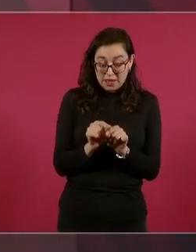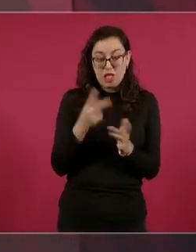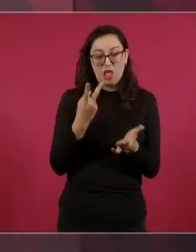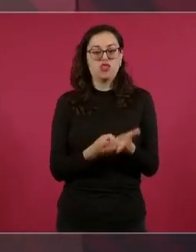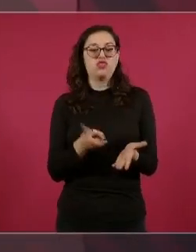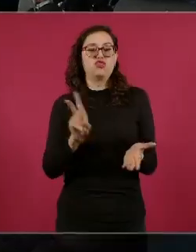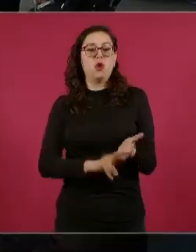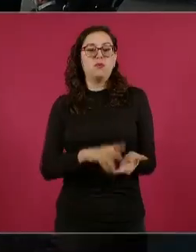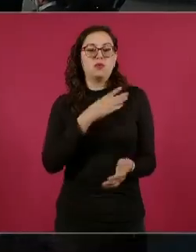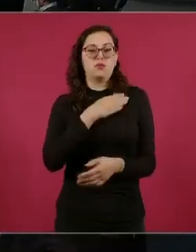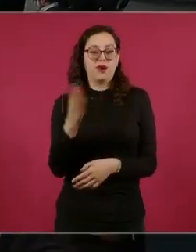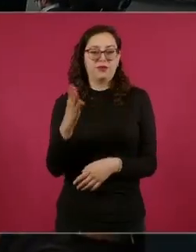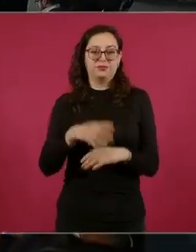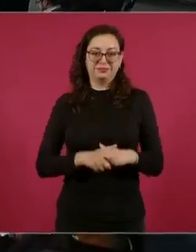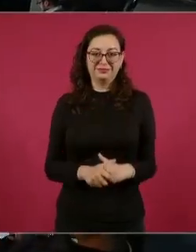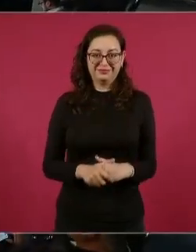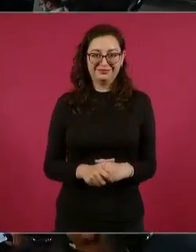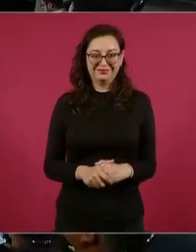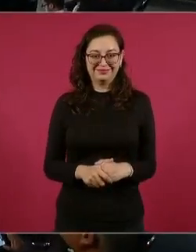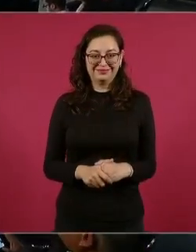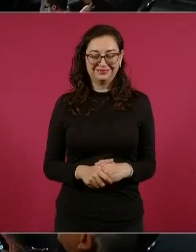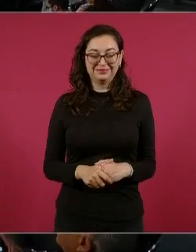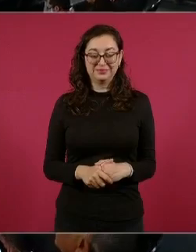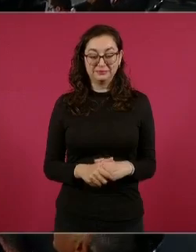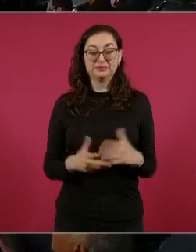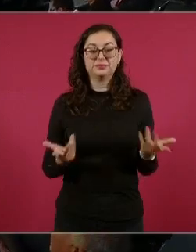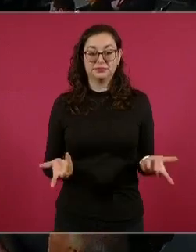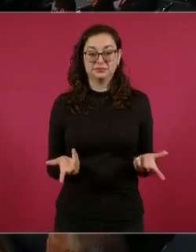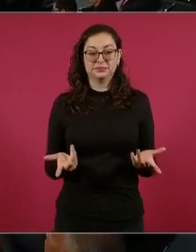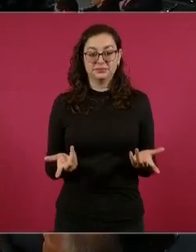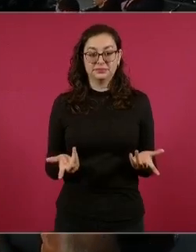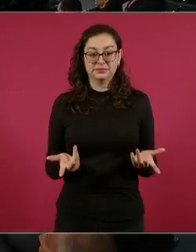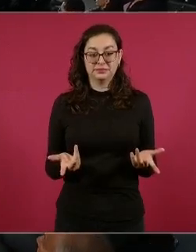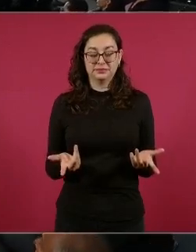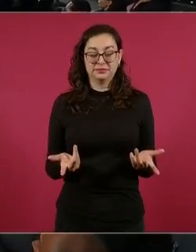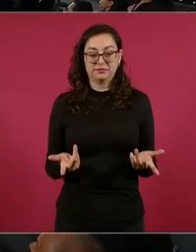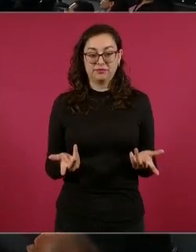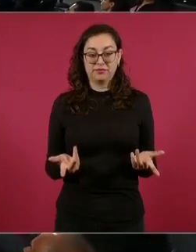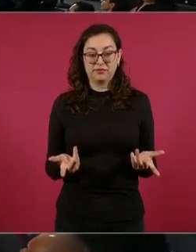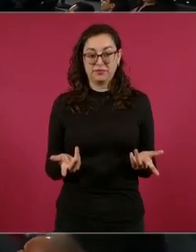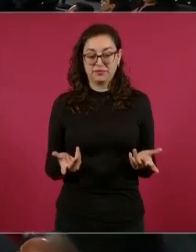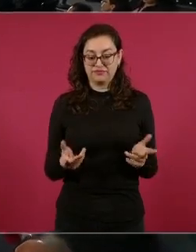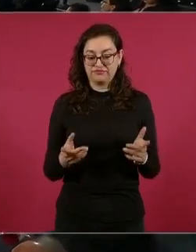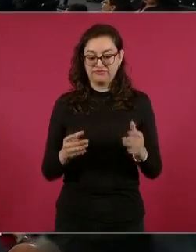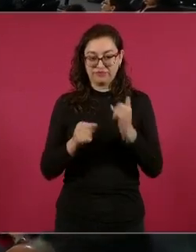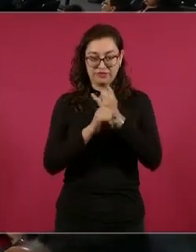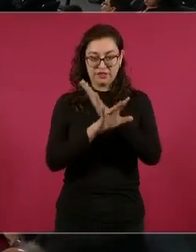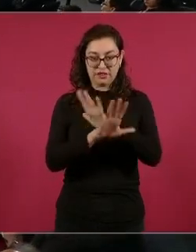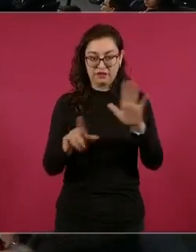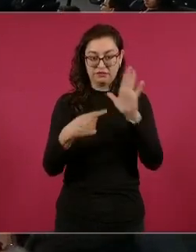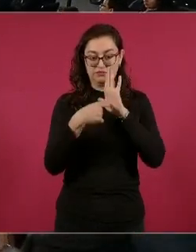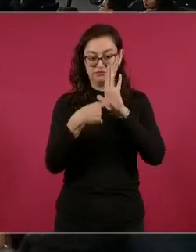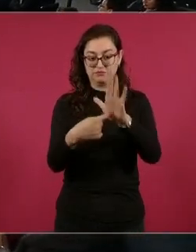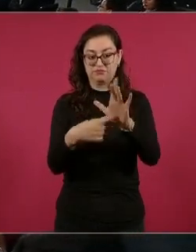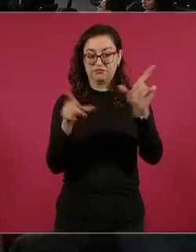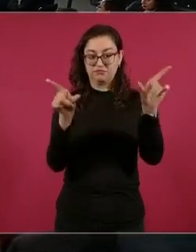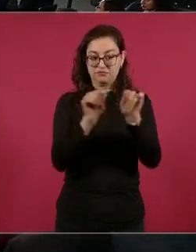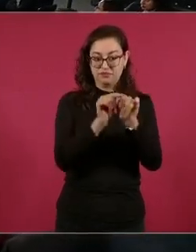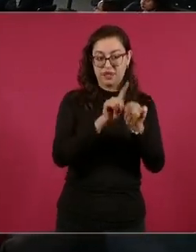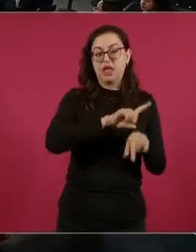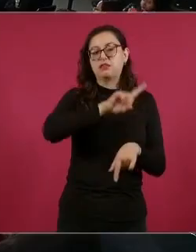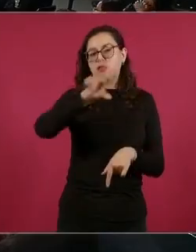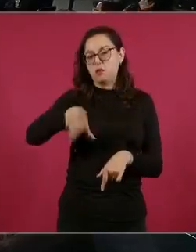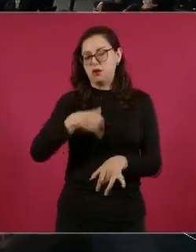bueno. Ya después que se dé a conocer toda la información,